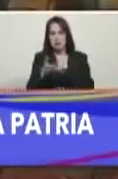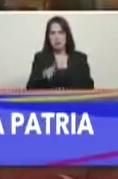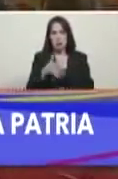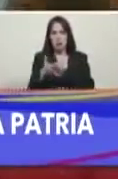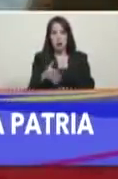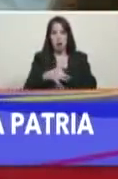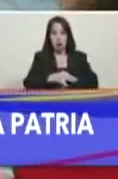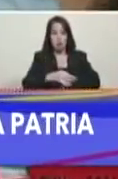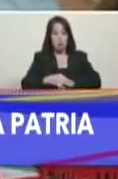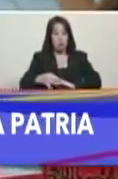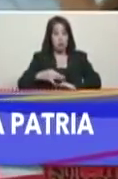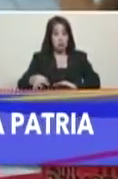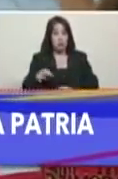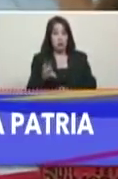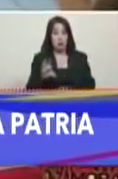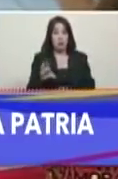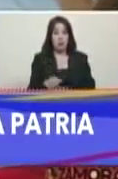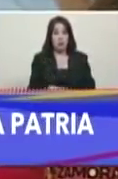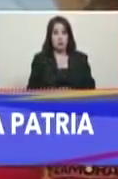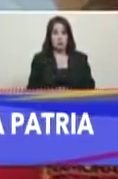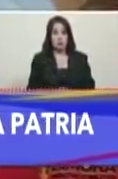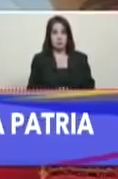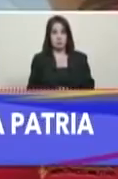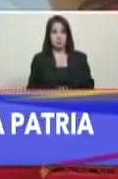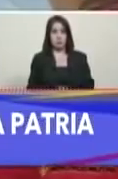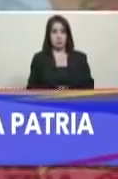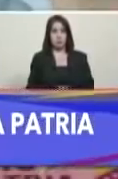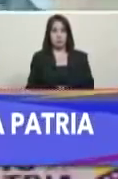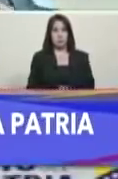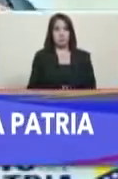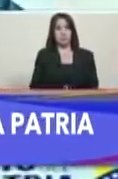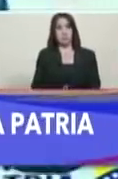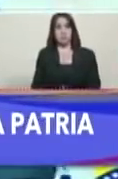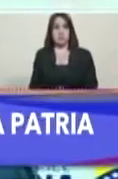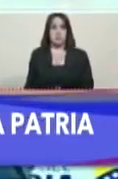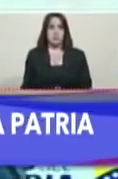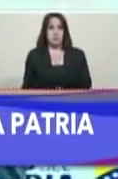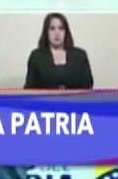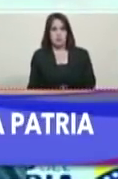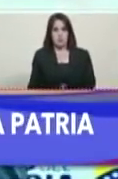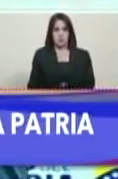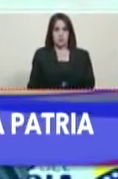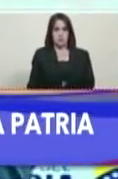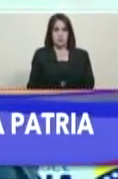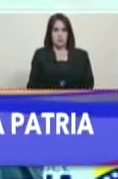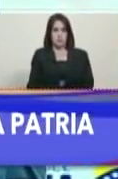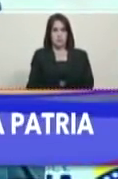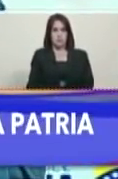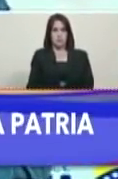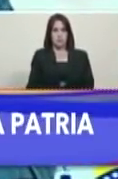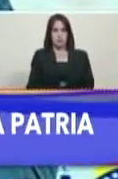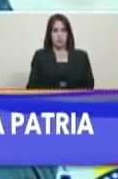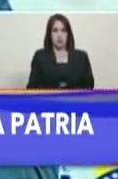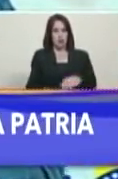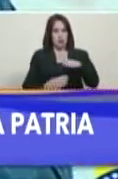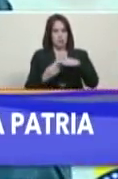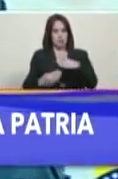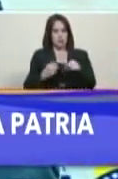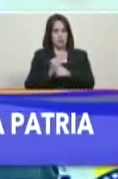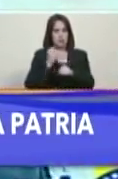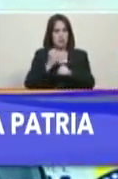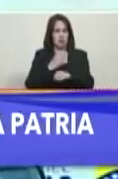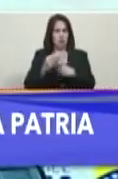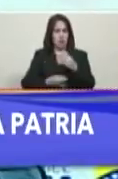los municipios del país. Y esta base de trabajo que se ha hecho, compañera